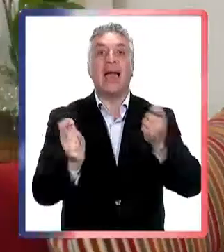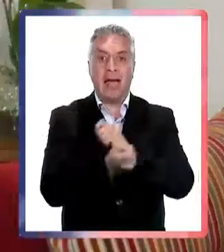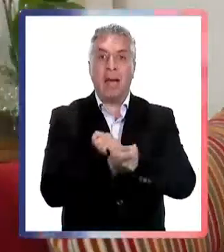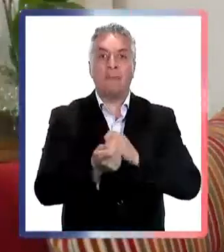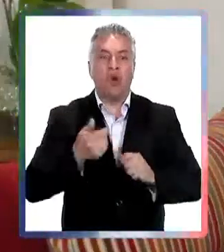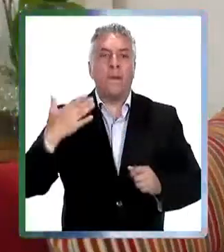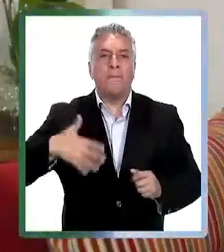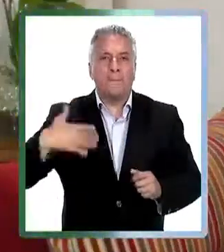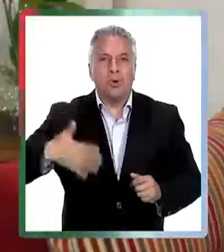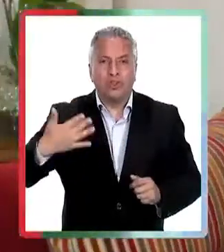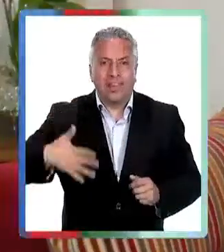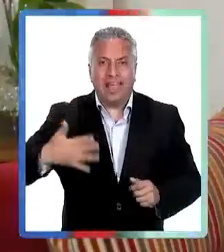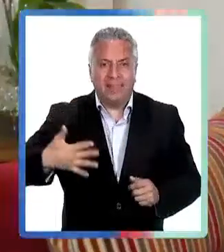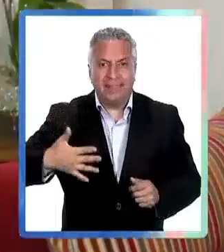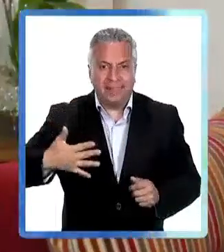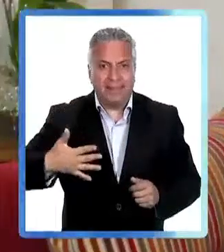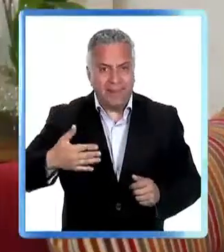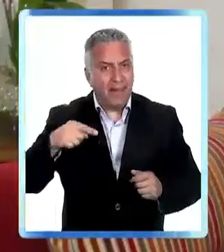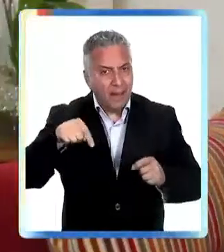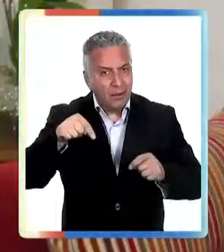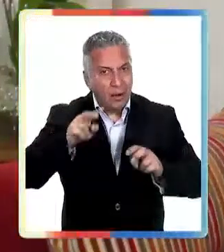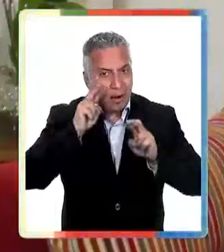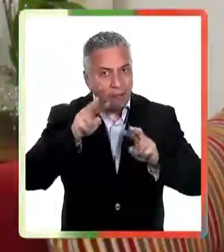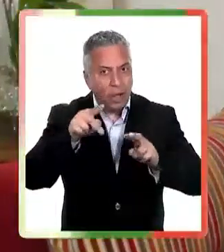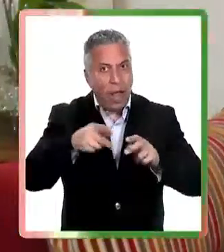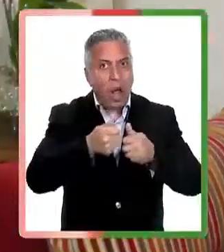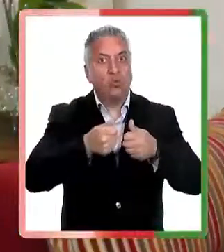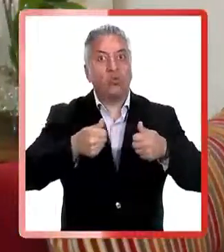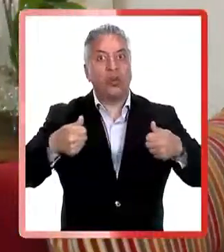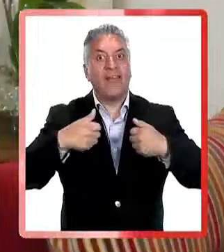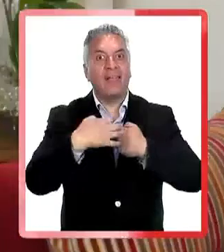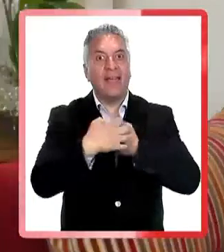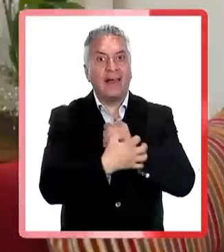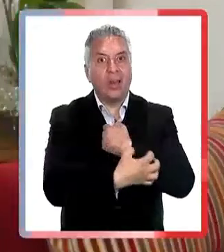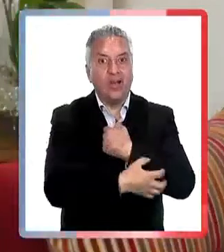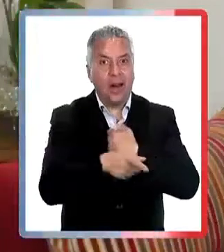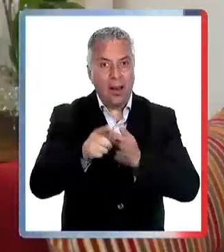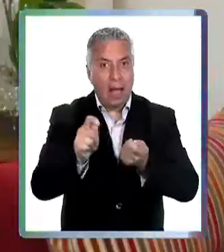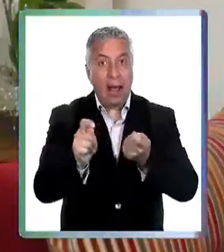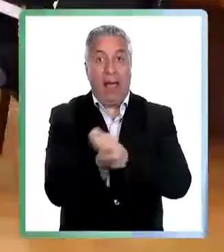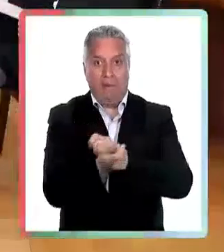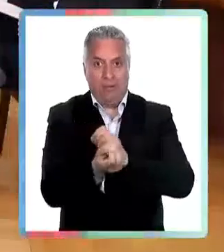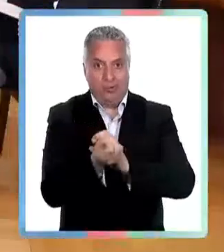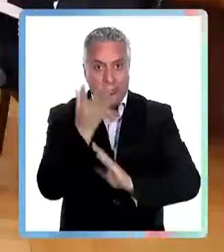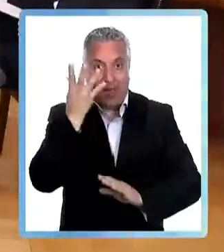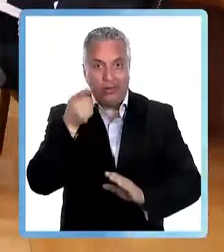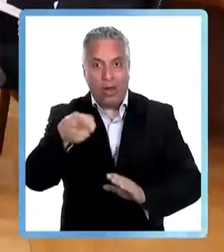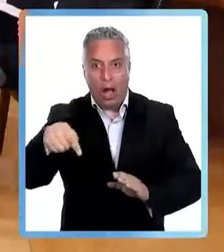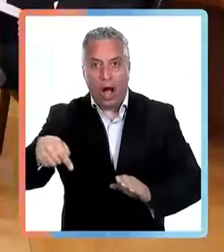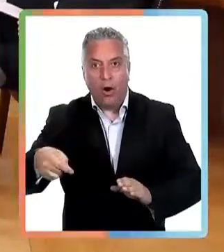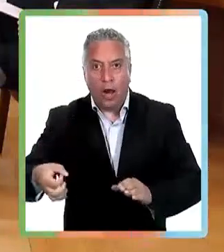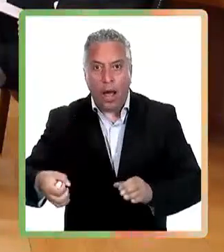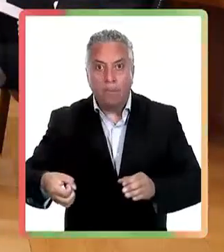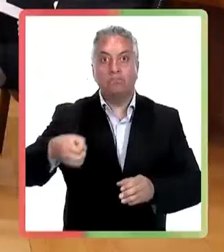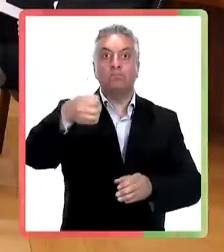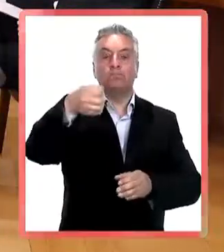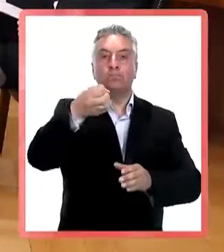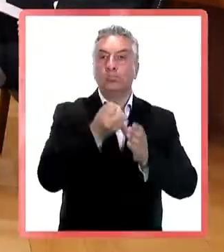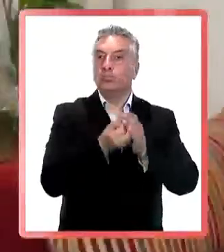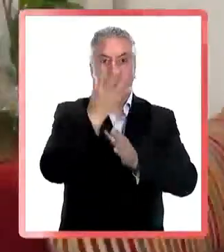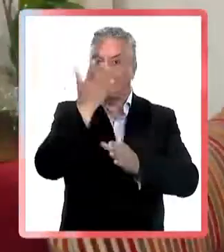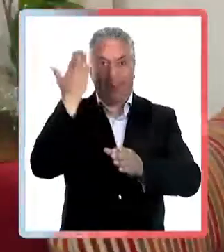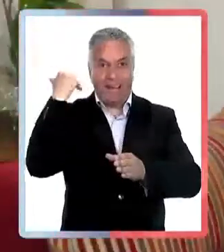cambio muy importante en la lógica que hemos vivido la autoridad regional. Entonces, surge este